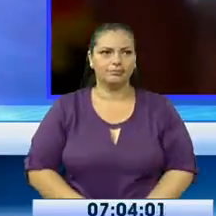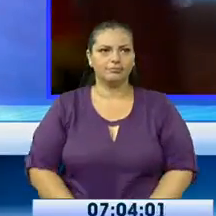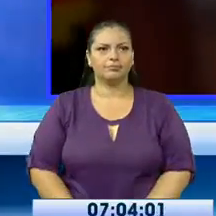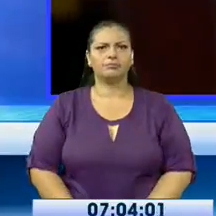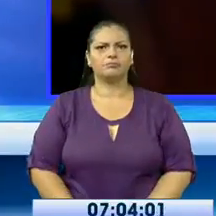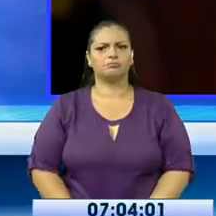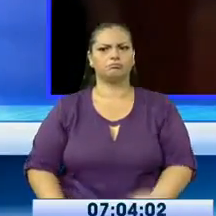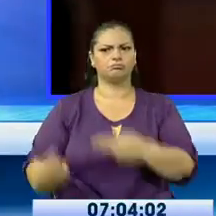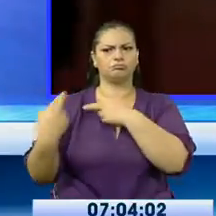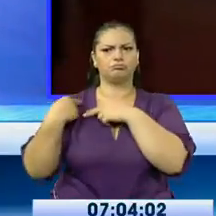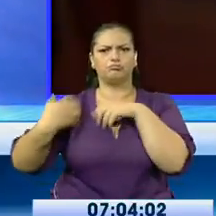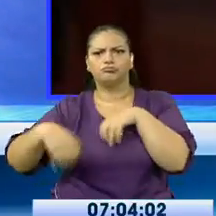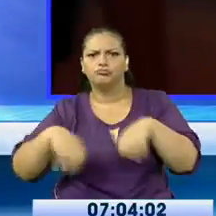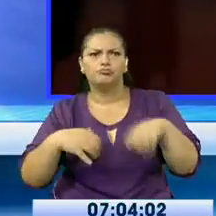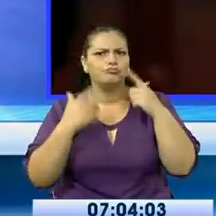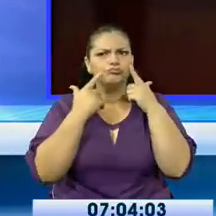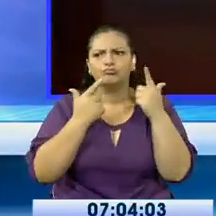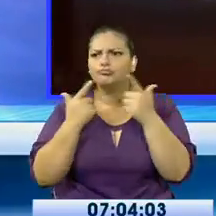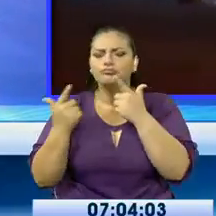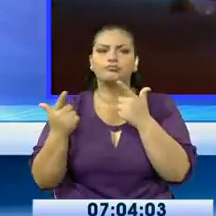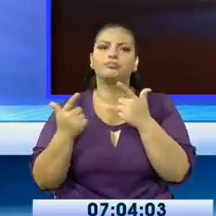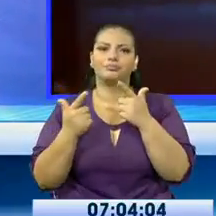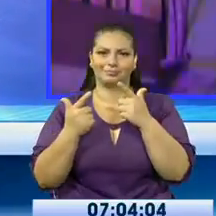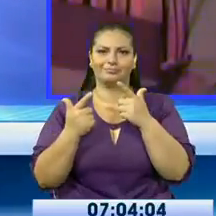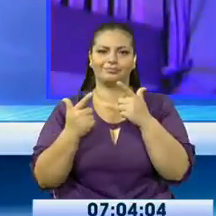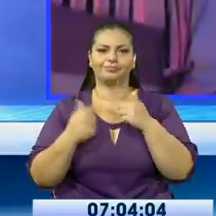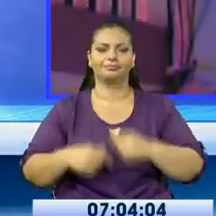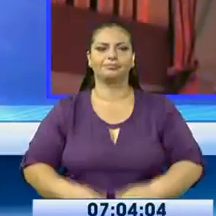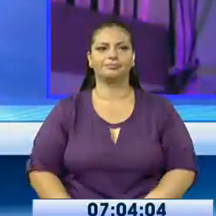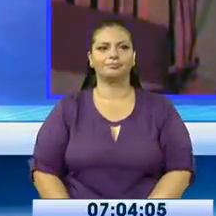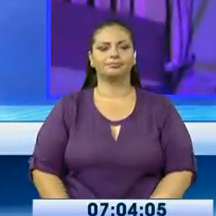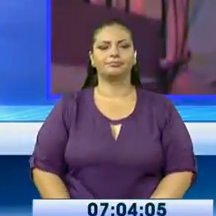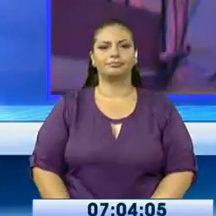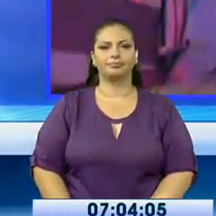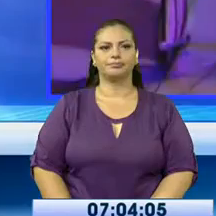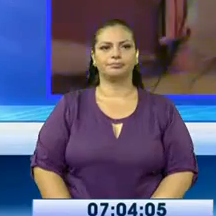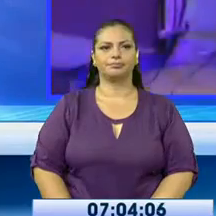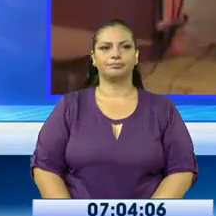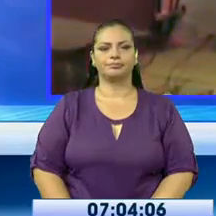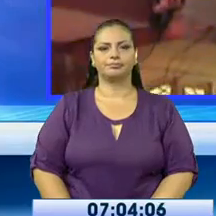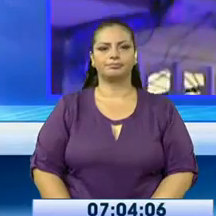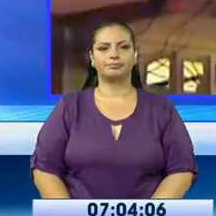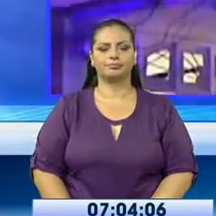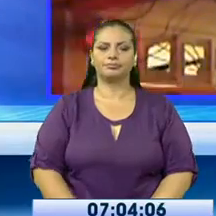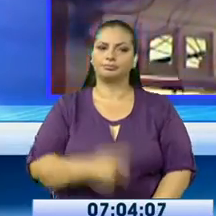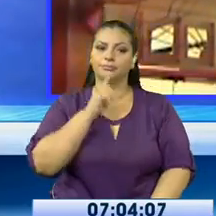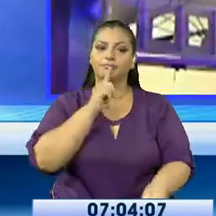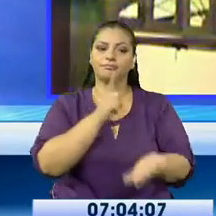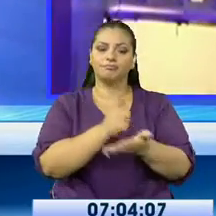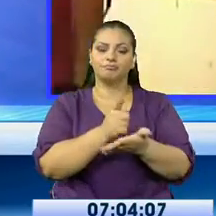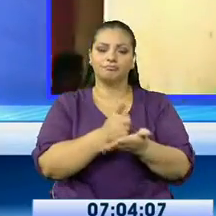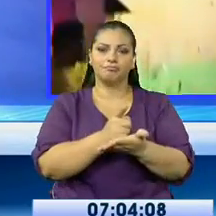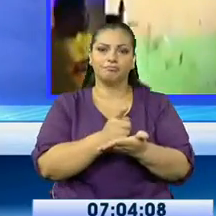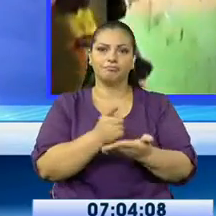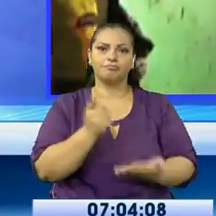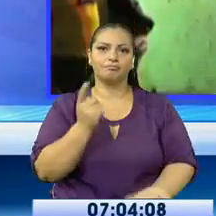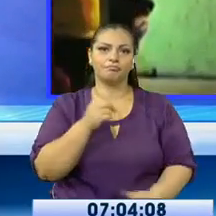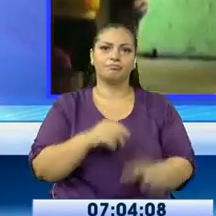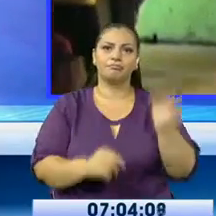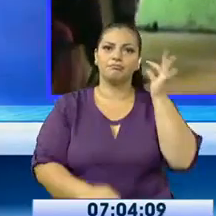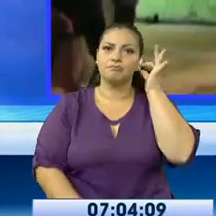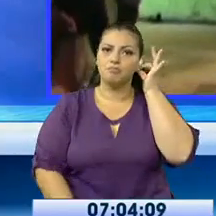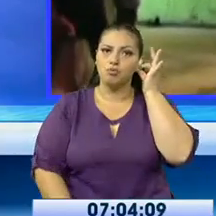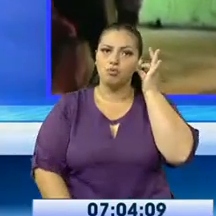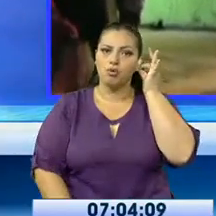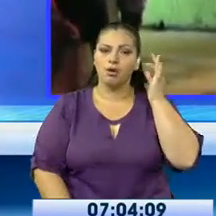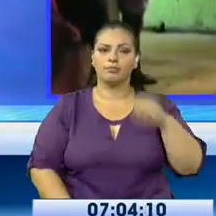a colaborar con nuestra ciudadanía. Bueno, aquí en este hecho, como usted anteriormente lo mencionó,